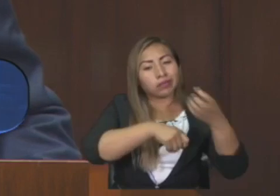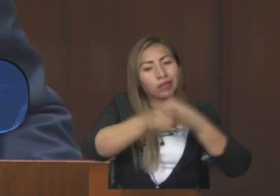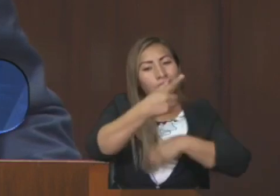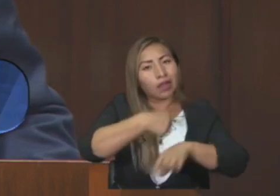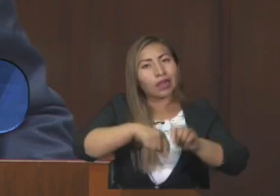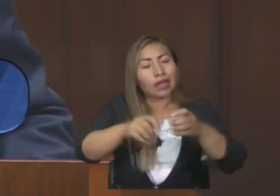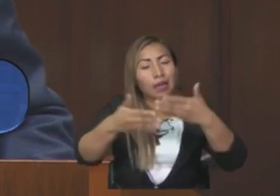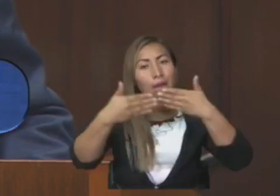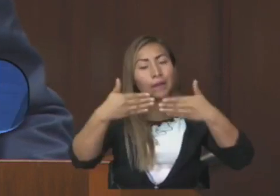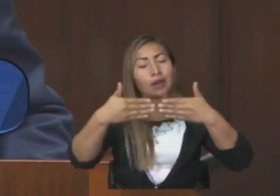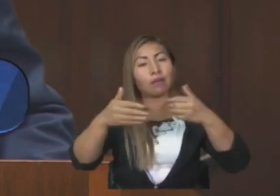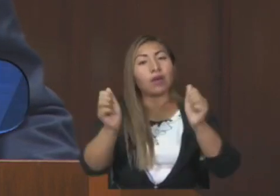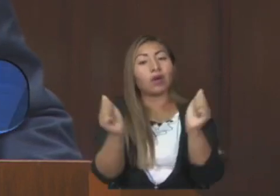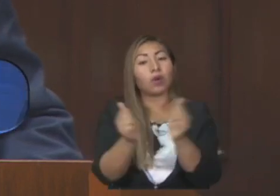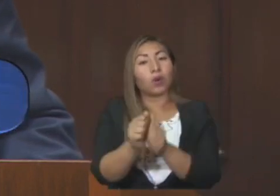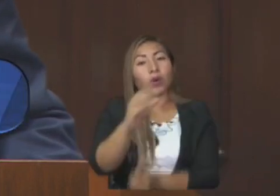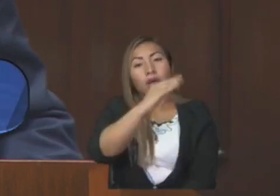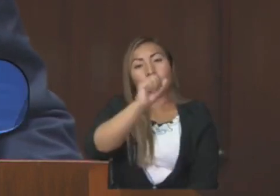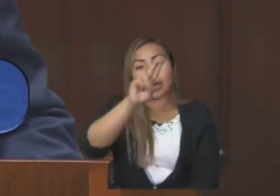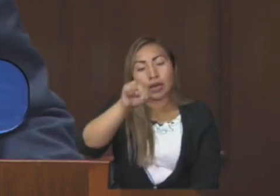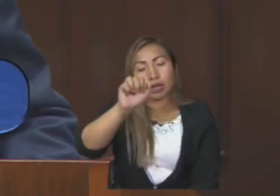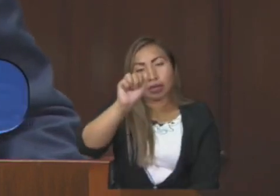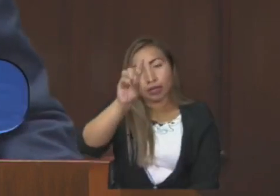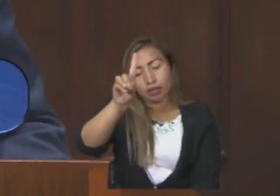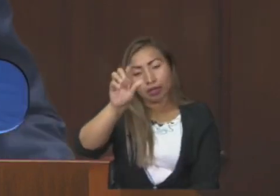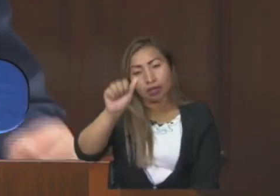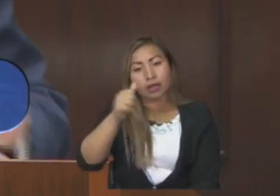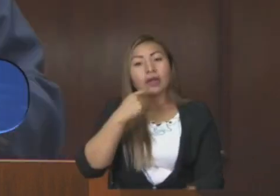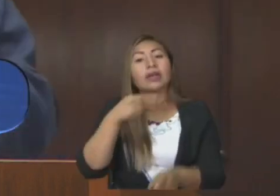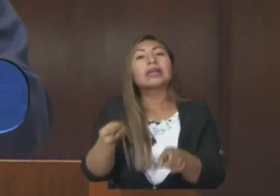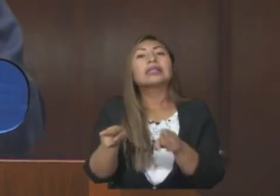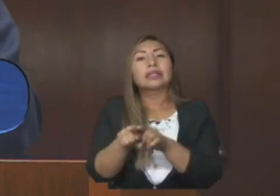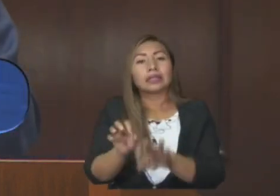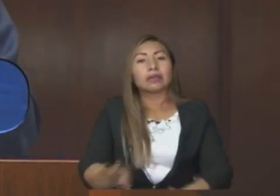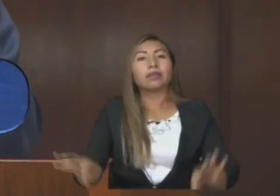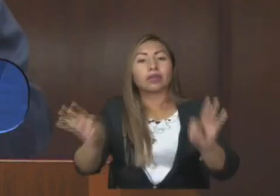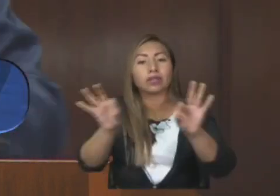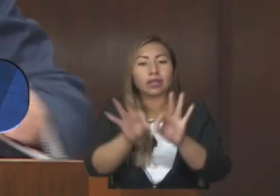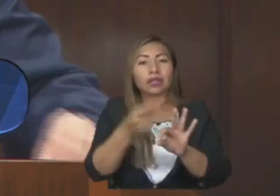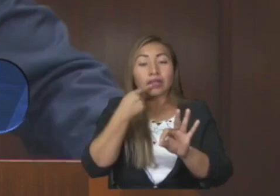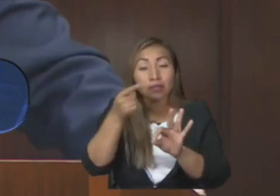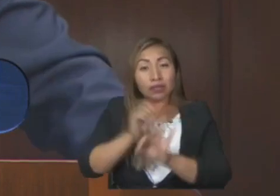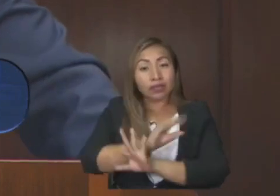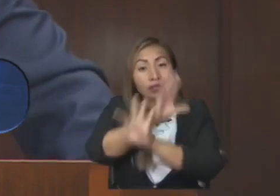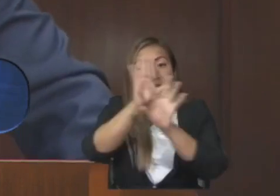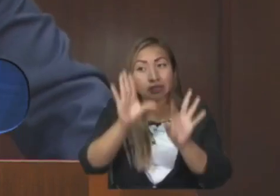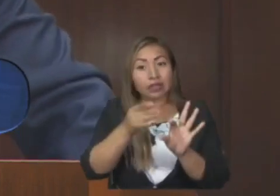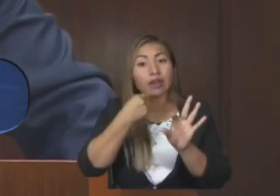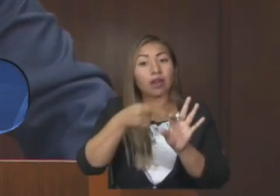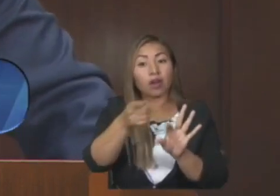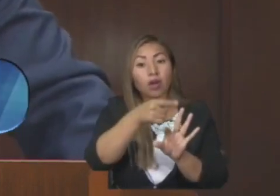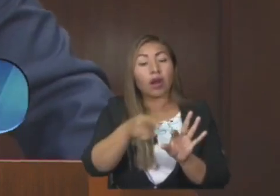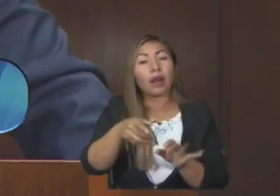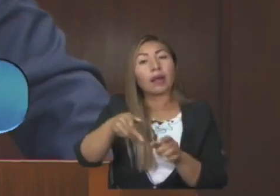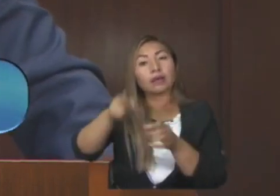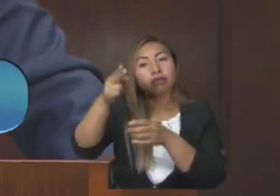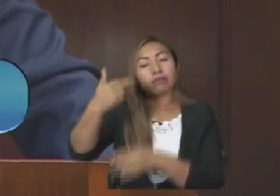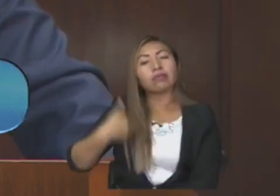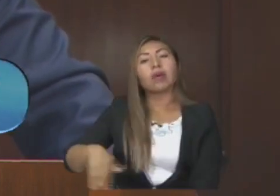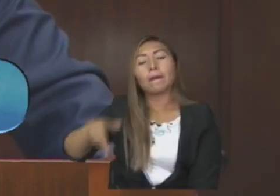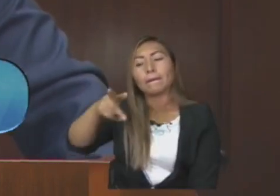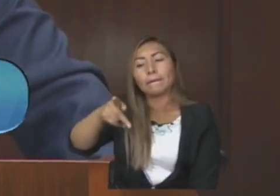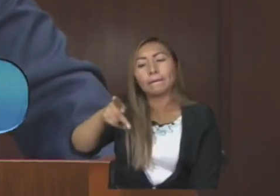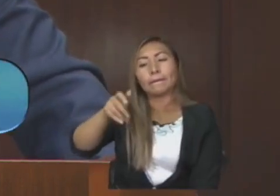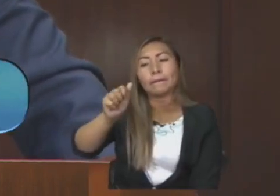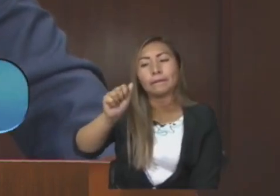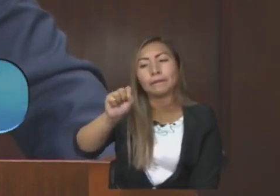Canadá. Es importante aclarar también que el señor Pascal, a pesar de haberse reunido con